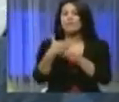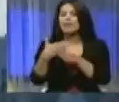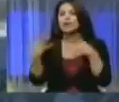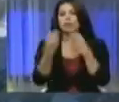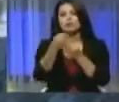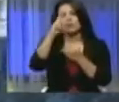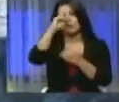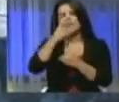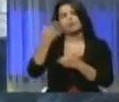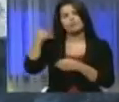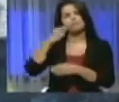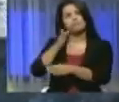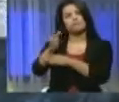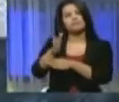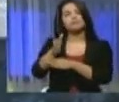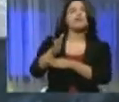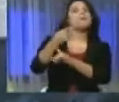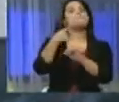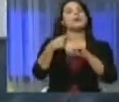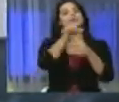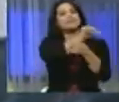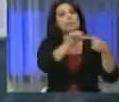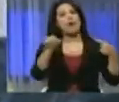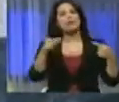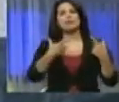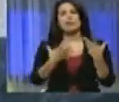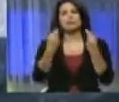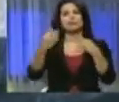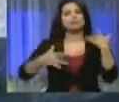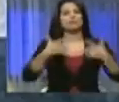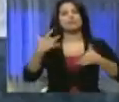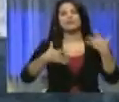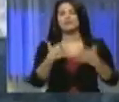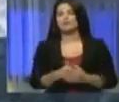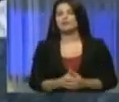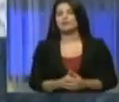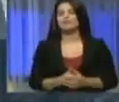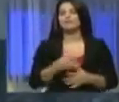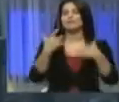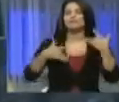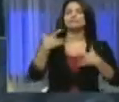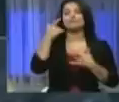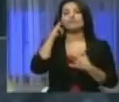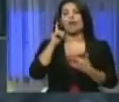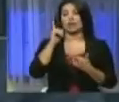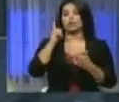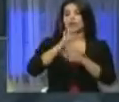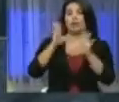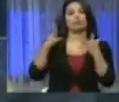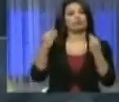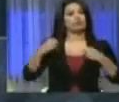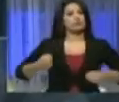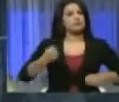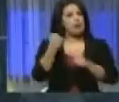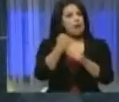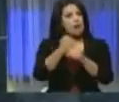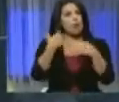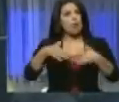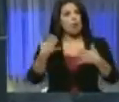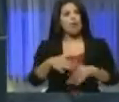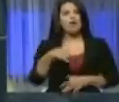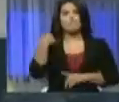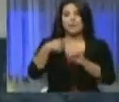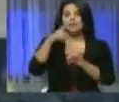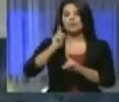hemos tenido una agenda más que intensa. Recibimos en Venezuela Bueno, con todos los honores al presidente